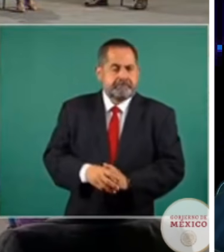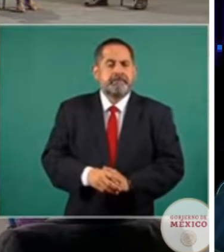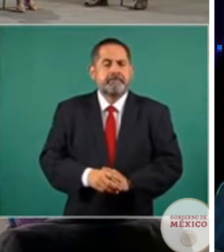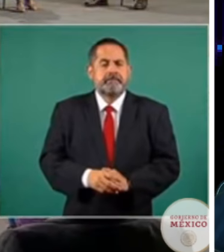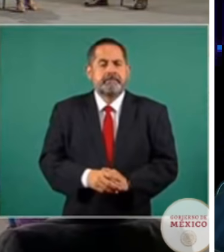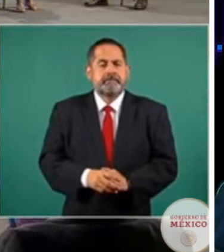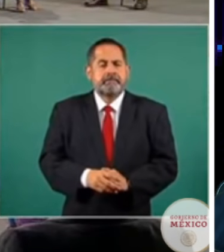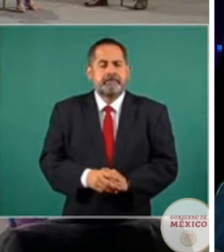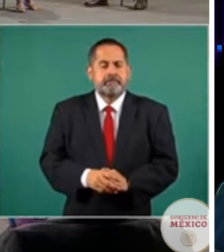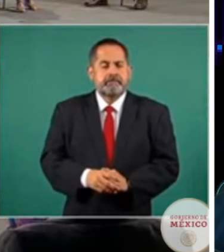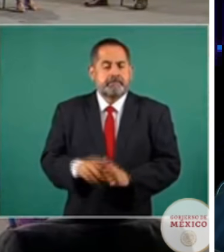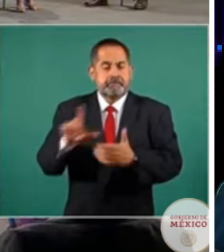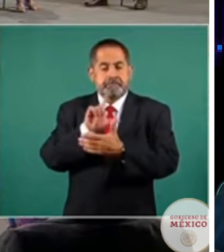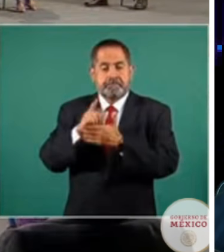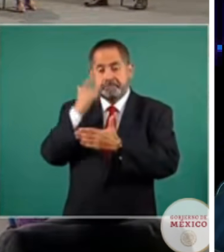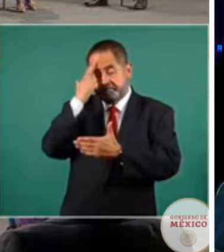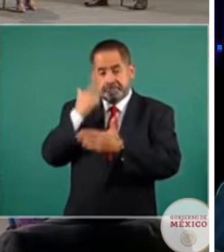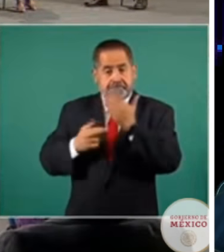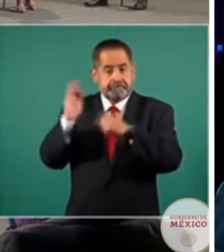el fuero común